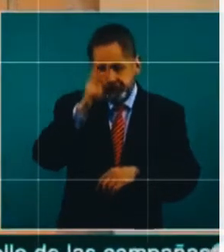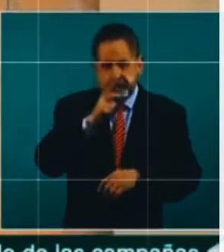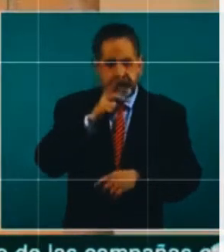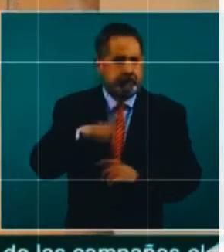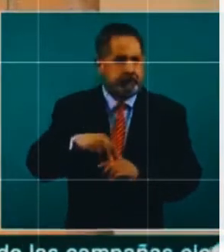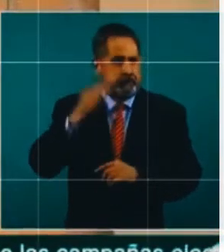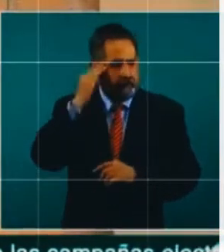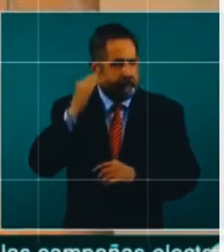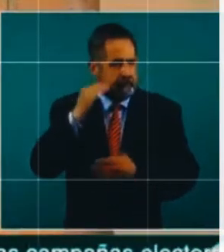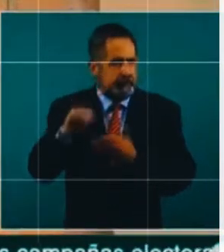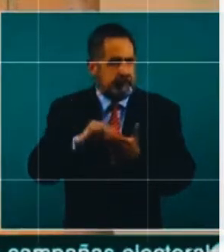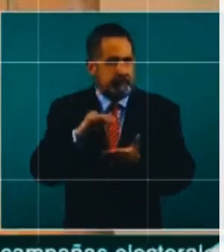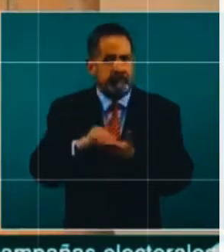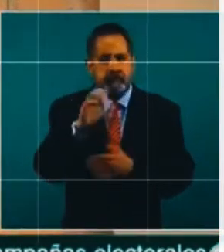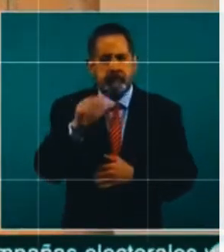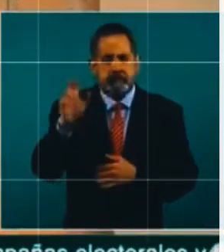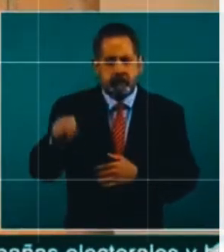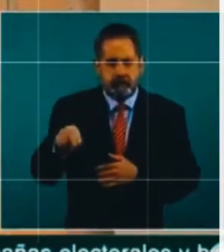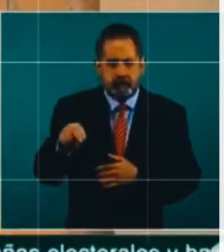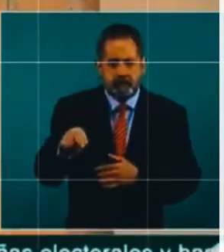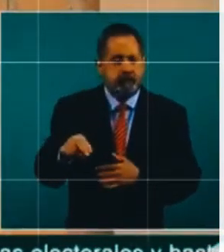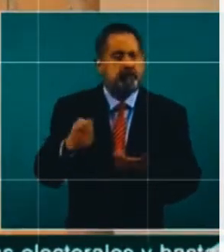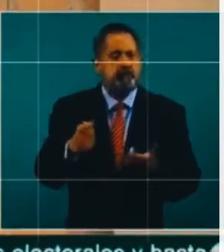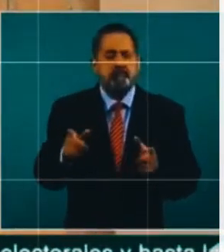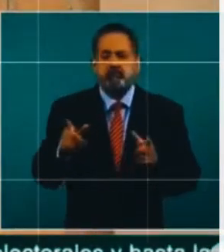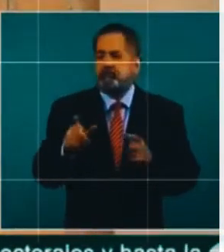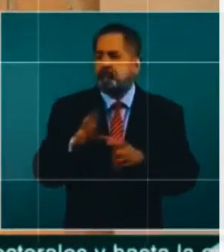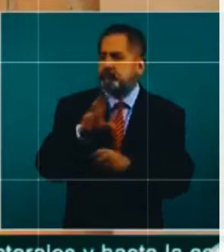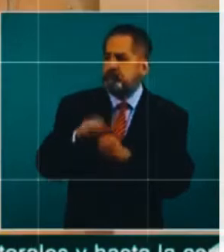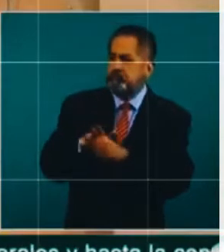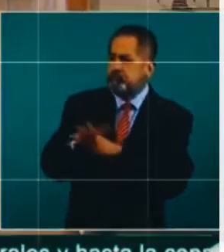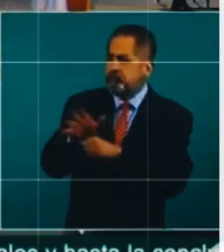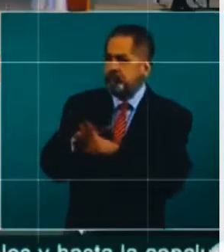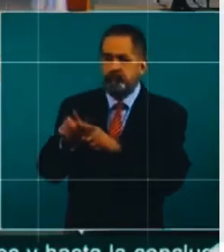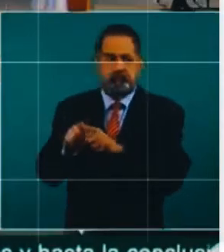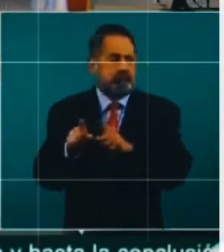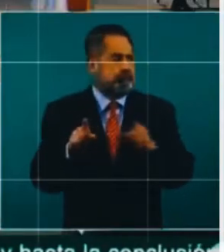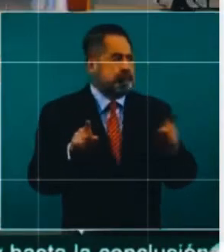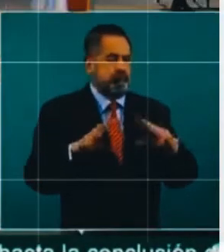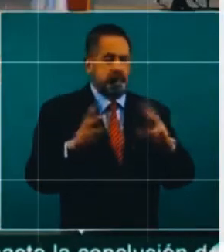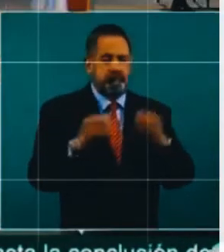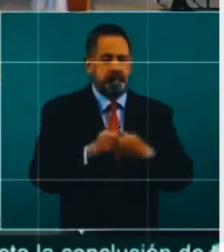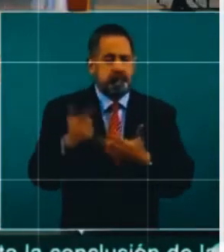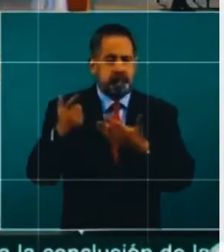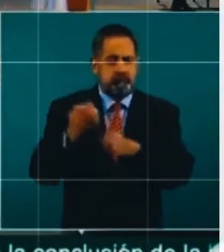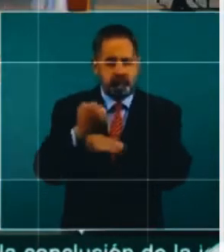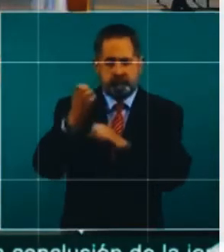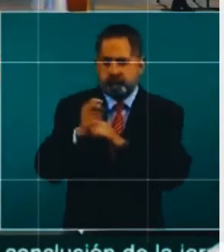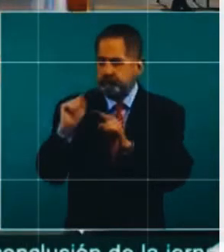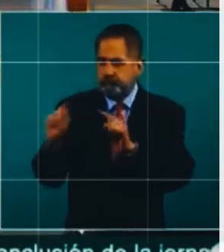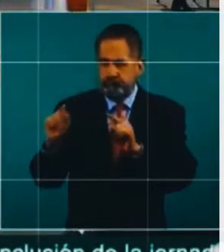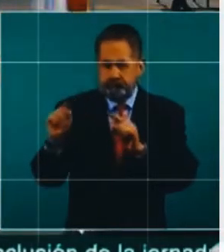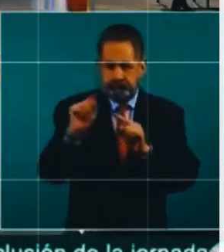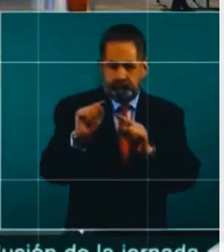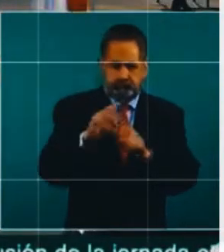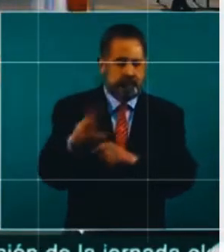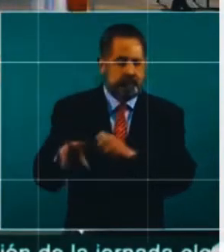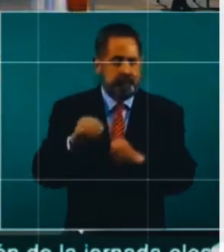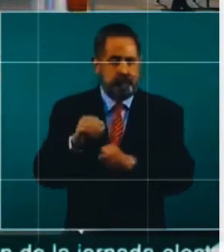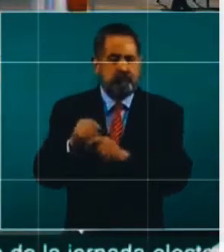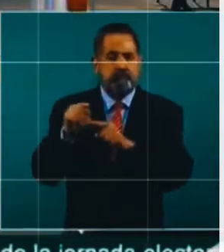Mérida y Cancún. Con eso cubrimos las siete entidades federativas que